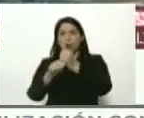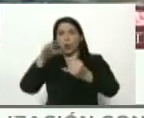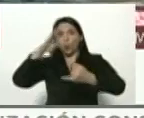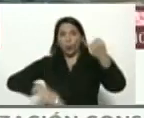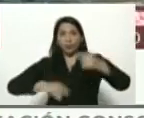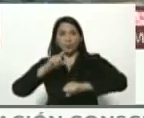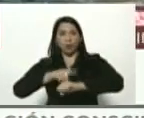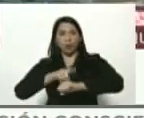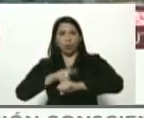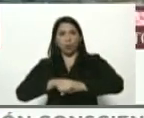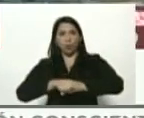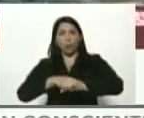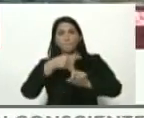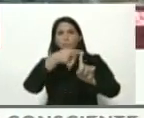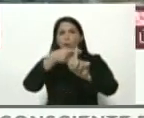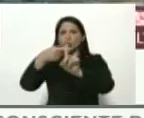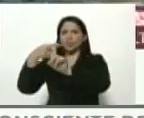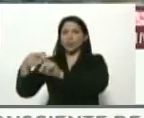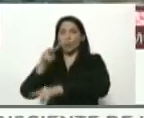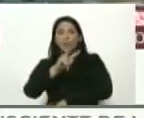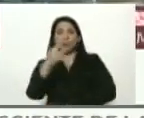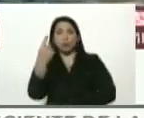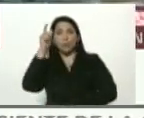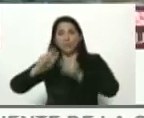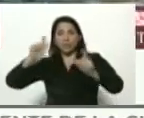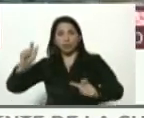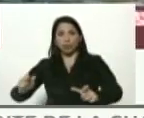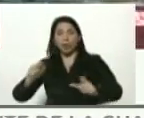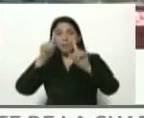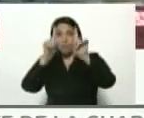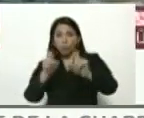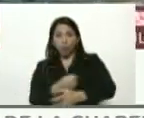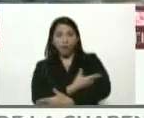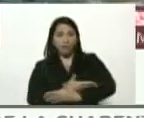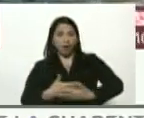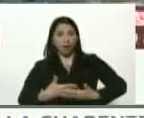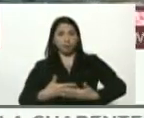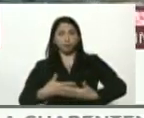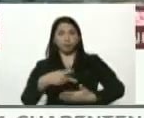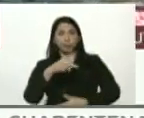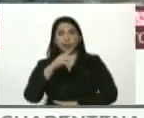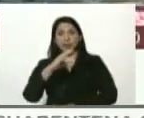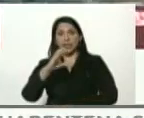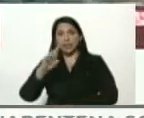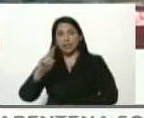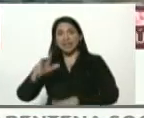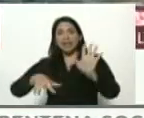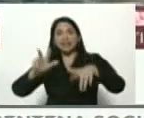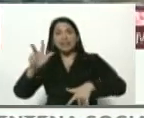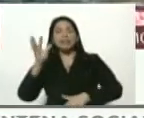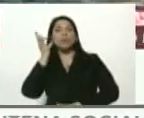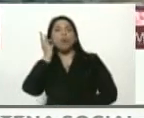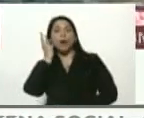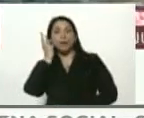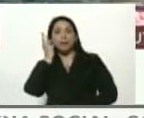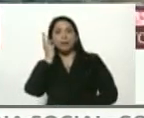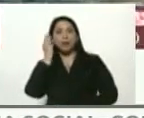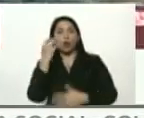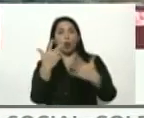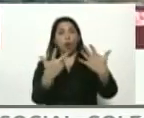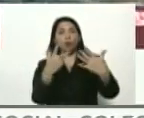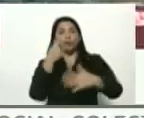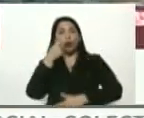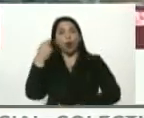horas salieron positivos a la prueba molecular. De ellos, 13 son mujeres, 8